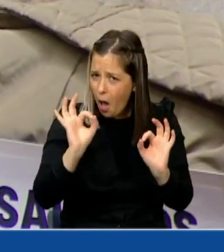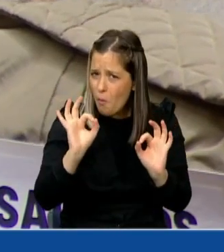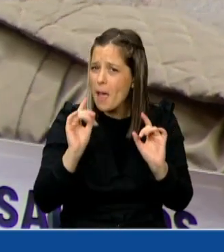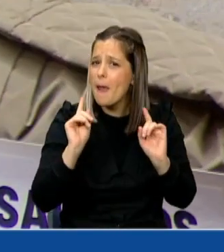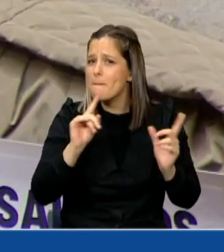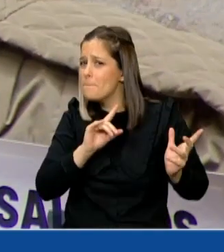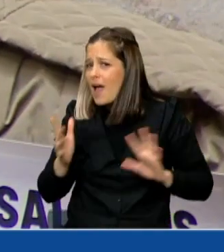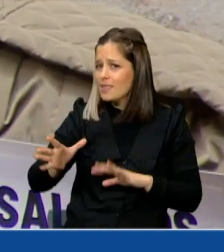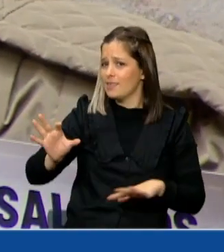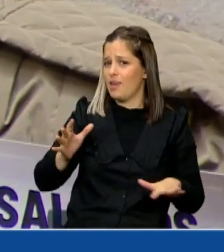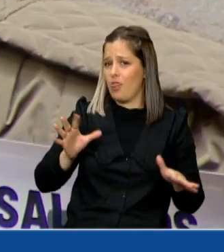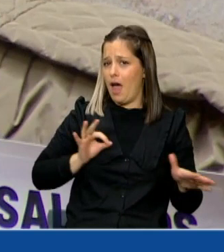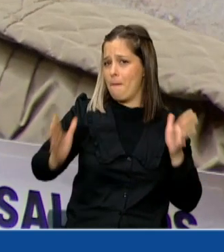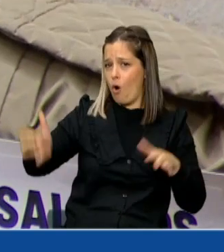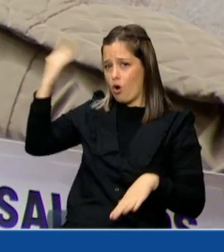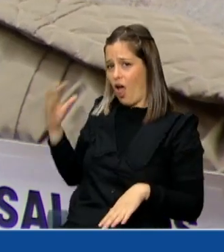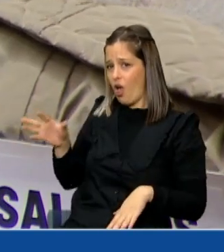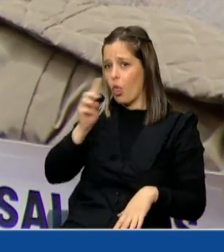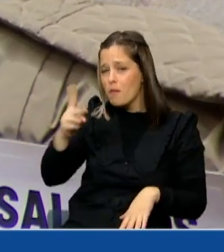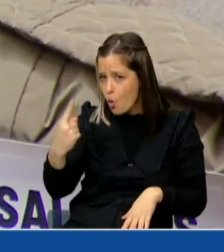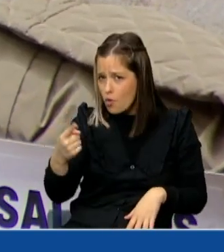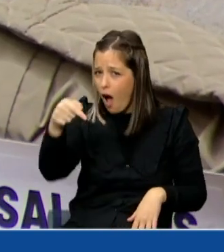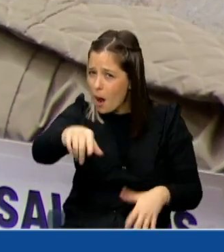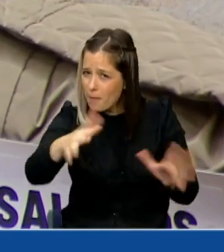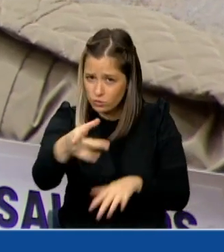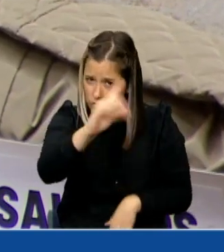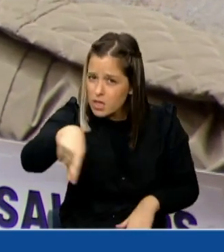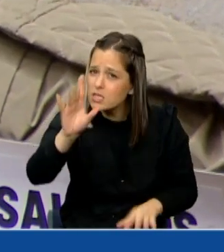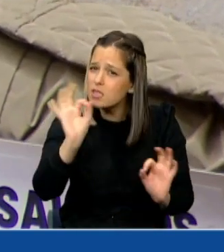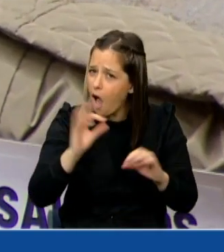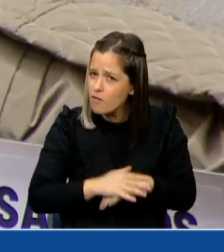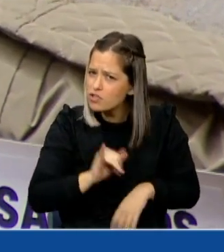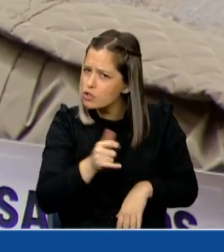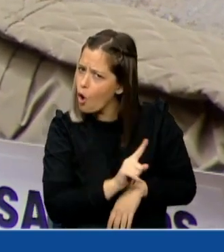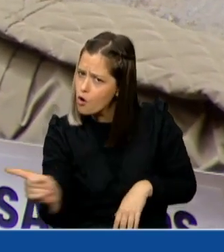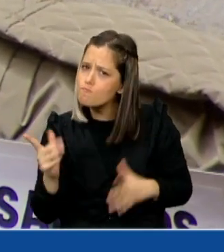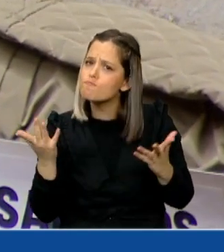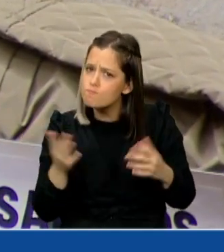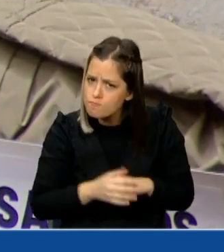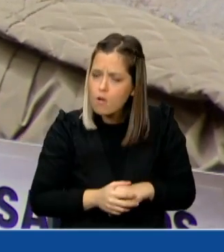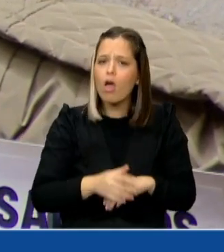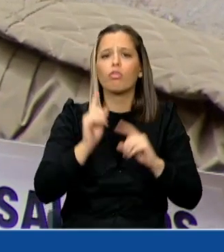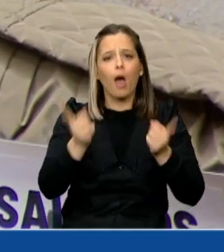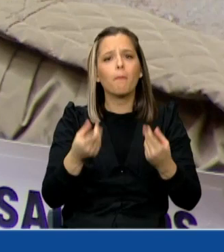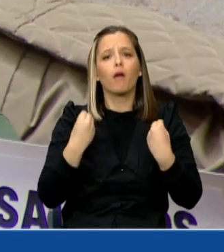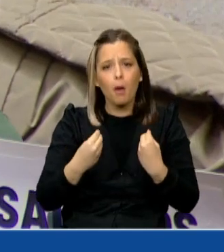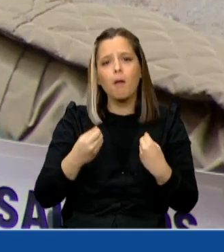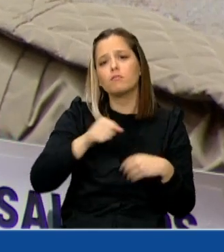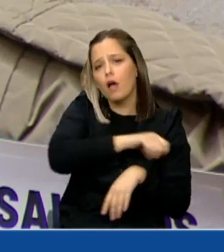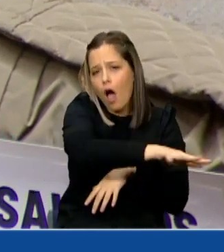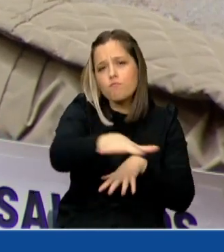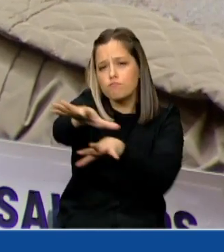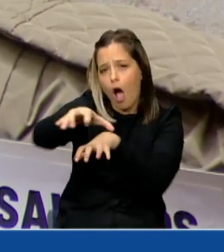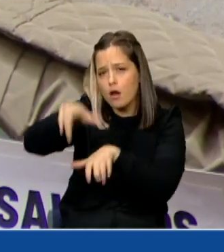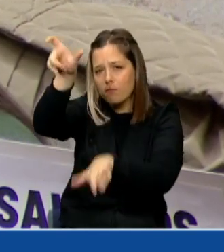2001. Por otro lado, están mirando con total pasividad, ¿no?, cómo el capital agrario